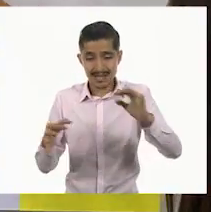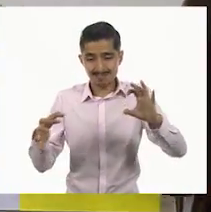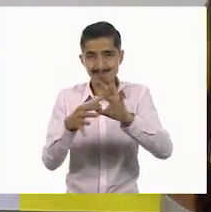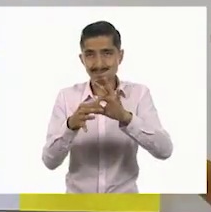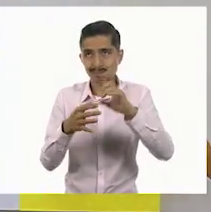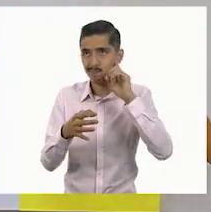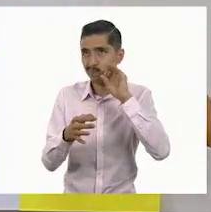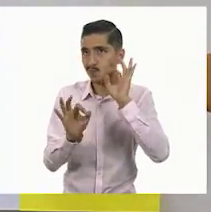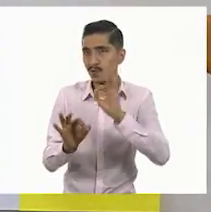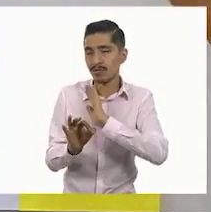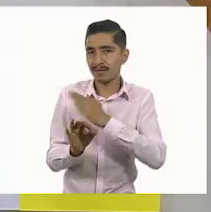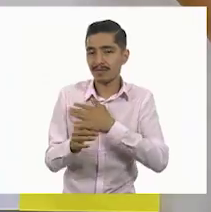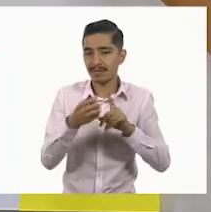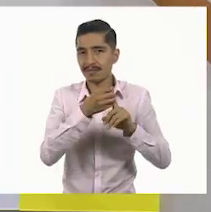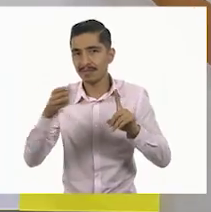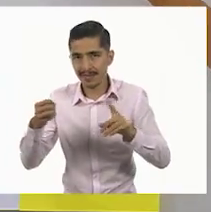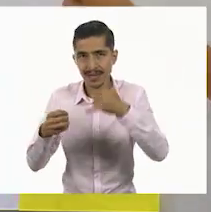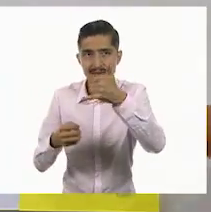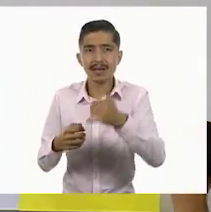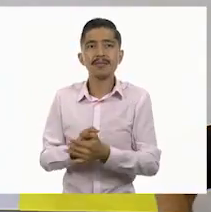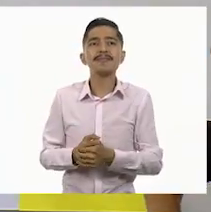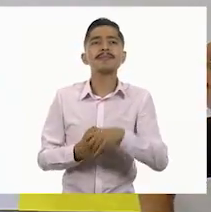Entre